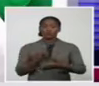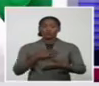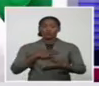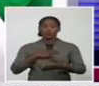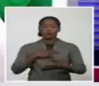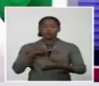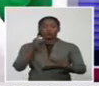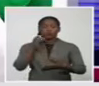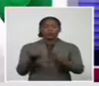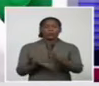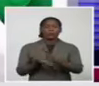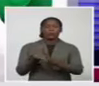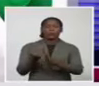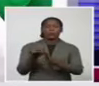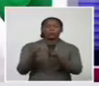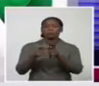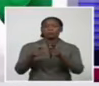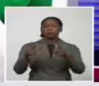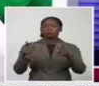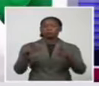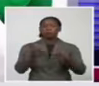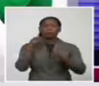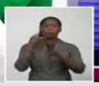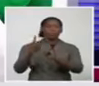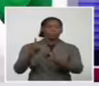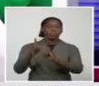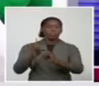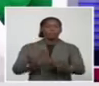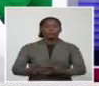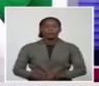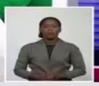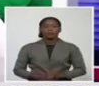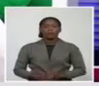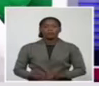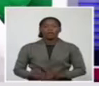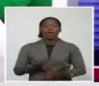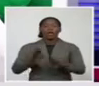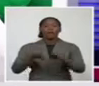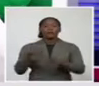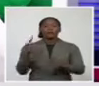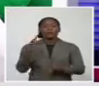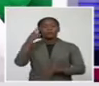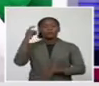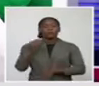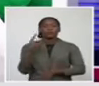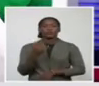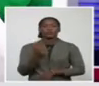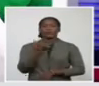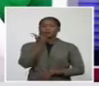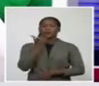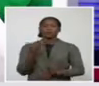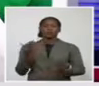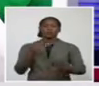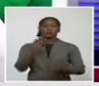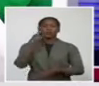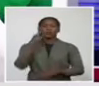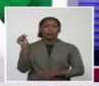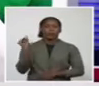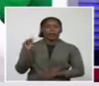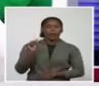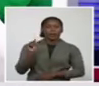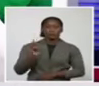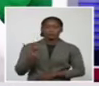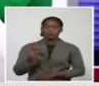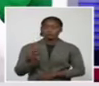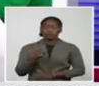porque, no, en Cuba no hay una gran afectación, no, para nosotros sí, para nuestro protocolo, nuestros esquemas